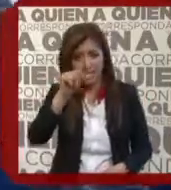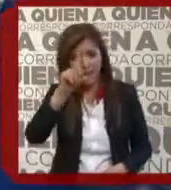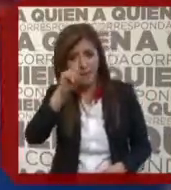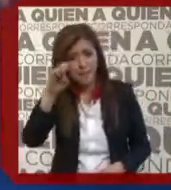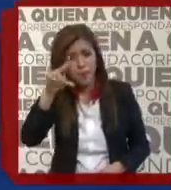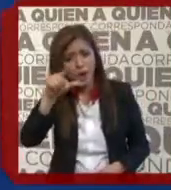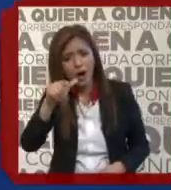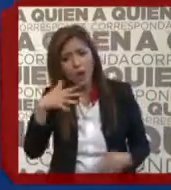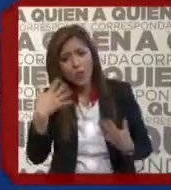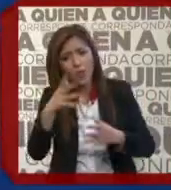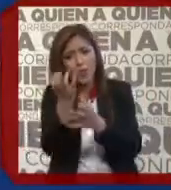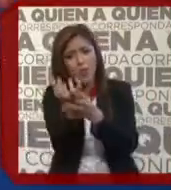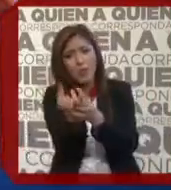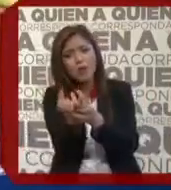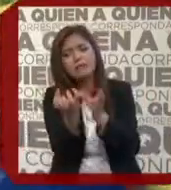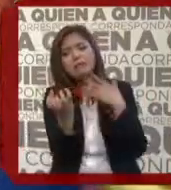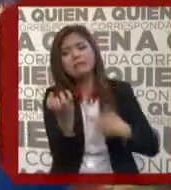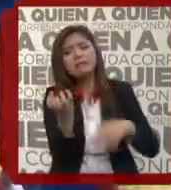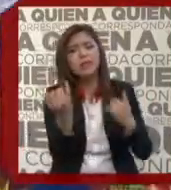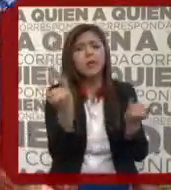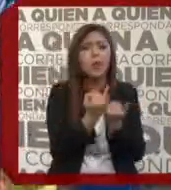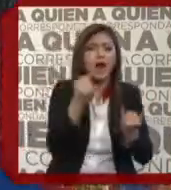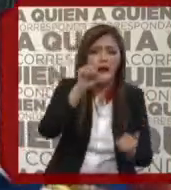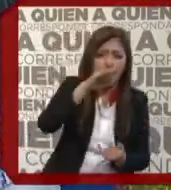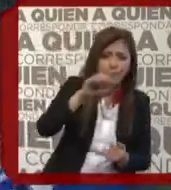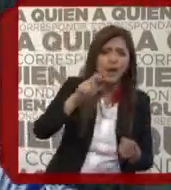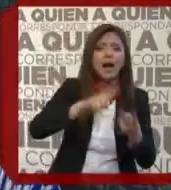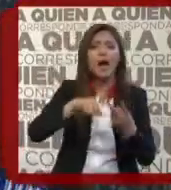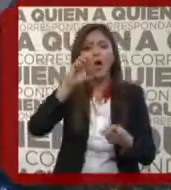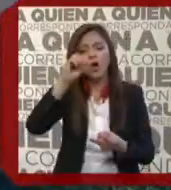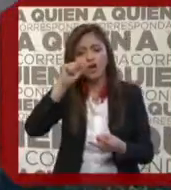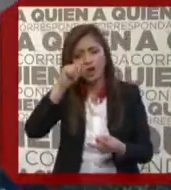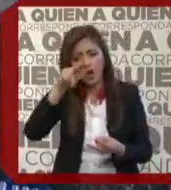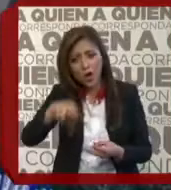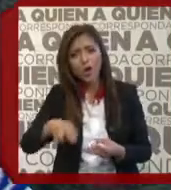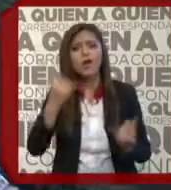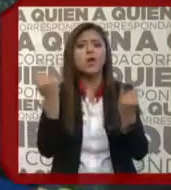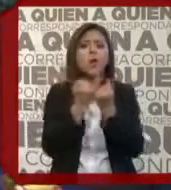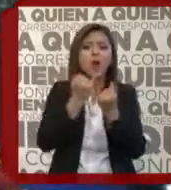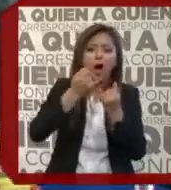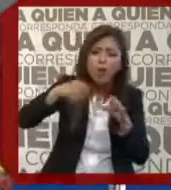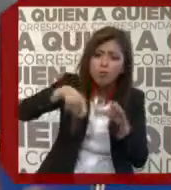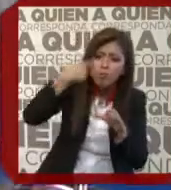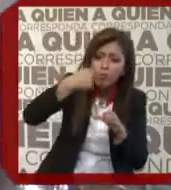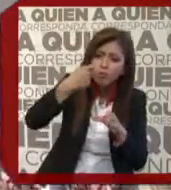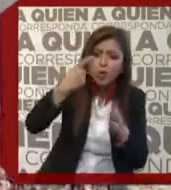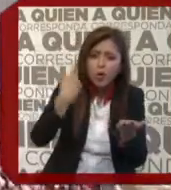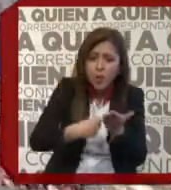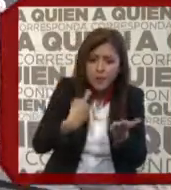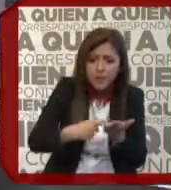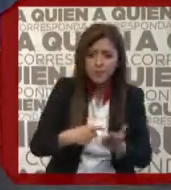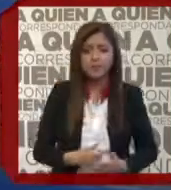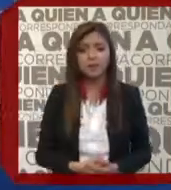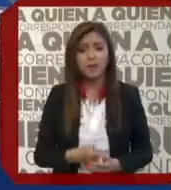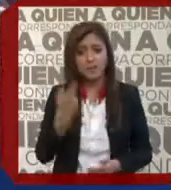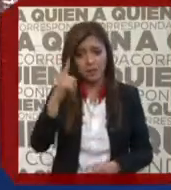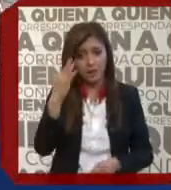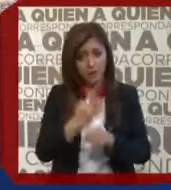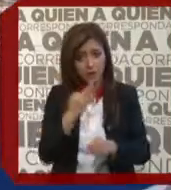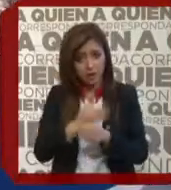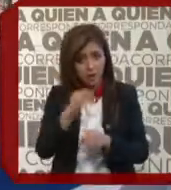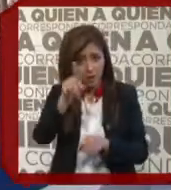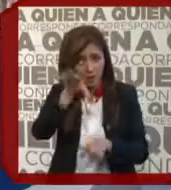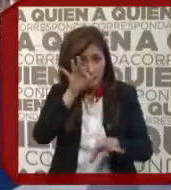presentes. Almejas, ostiones, un coctelito de camarón. Mira, te preparé unos cevichitos aquí para que